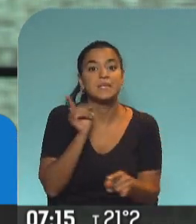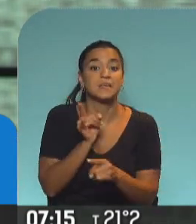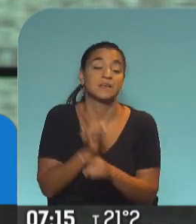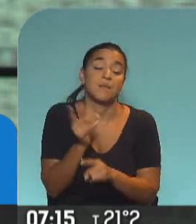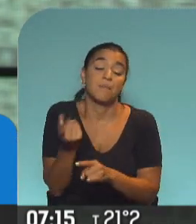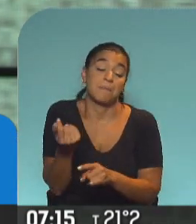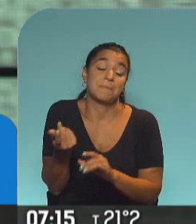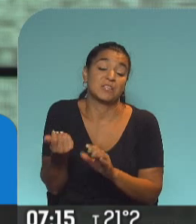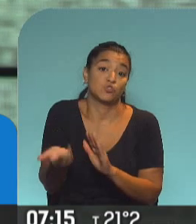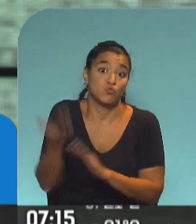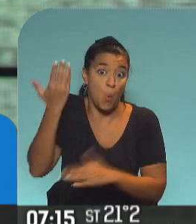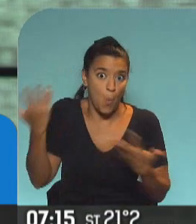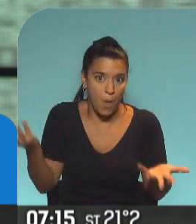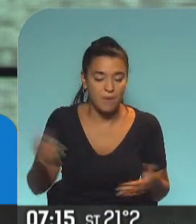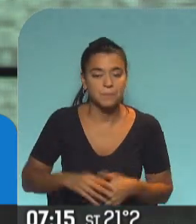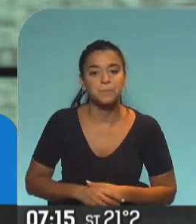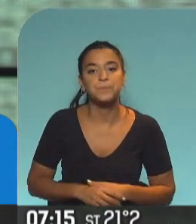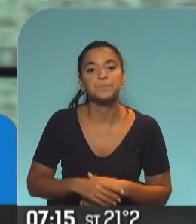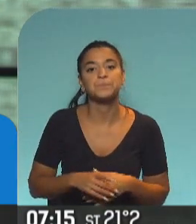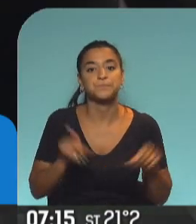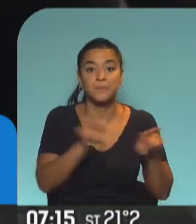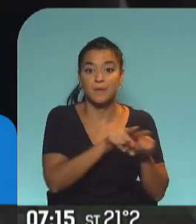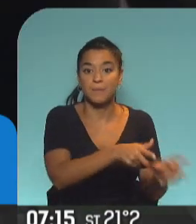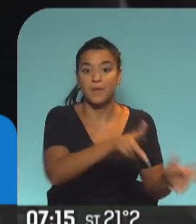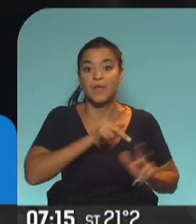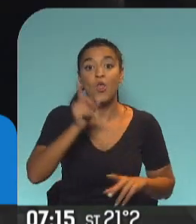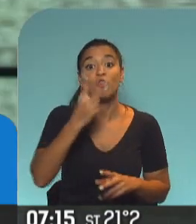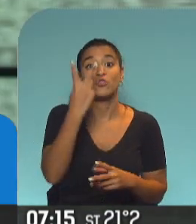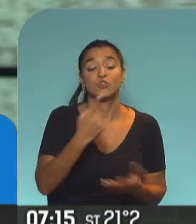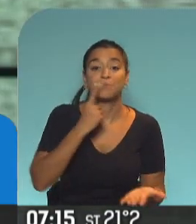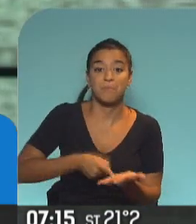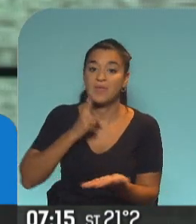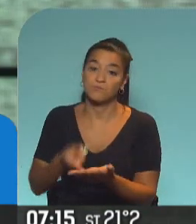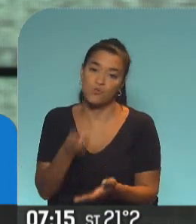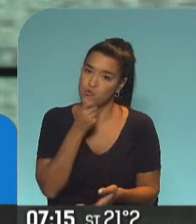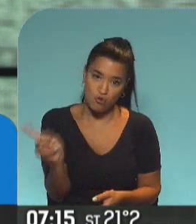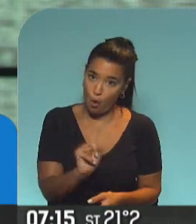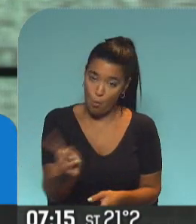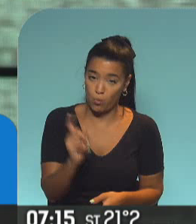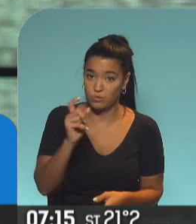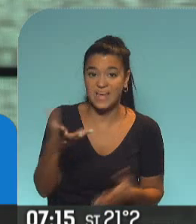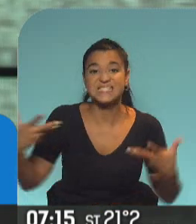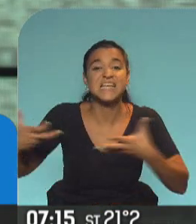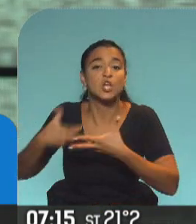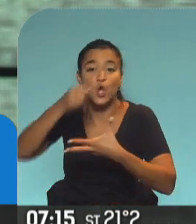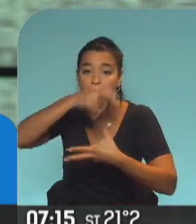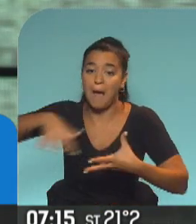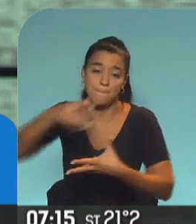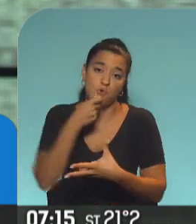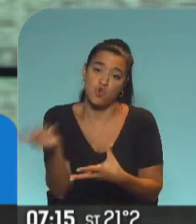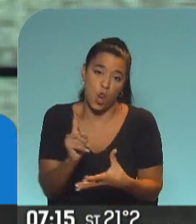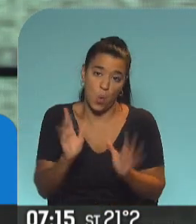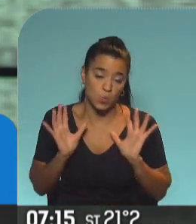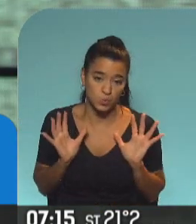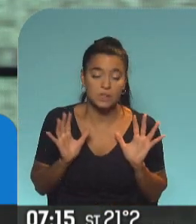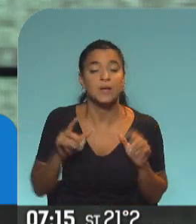los precios. Y como decías vos, estas dos medidas obviamente no gustaron en el campo. Y el campo, lo que